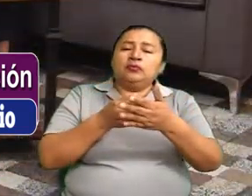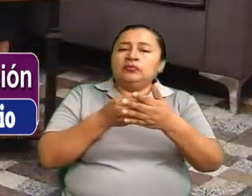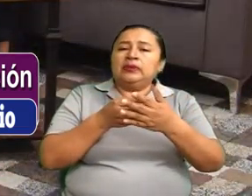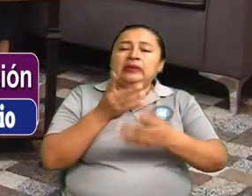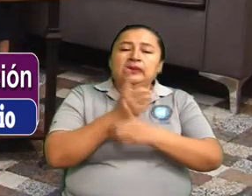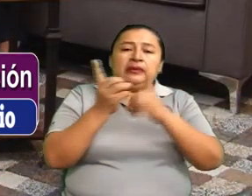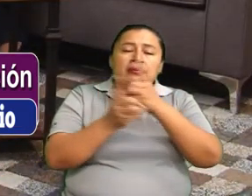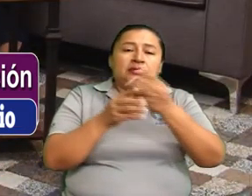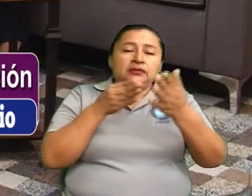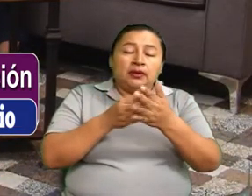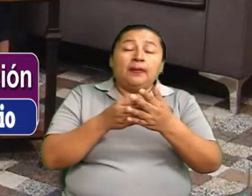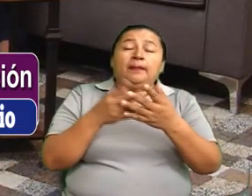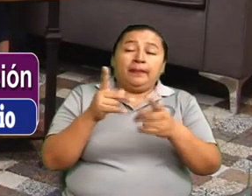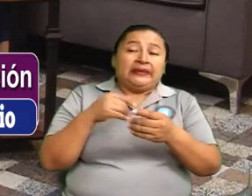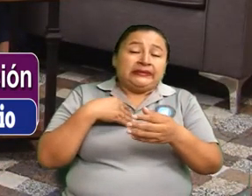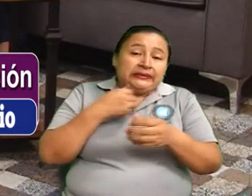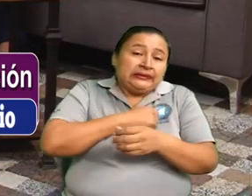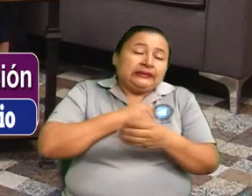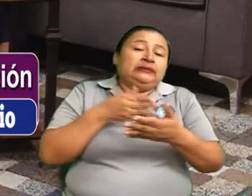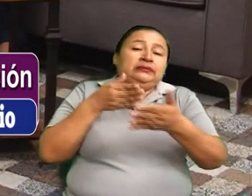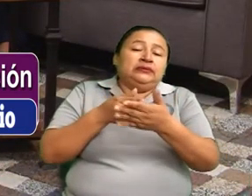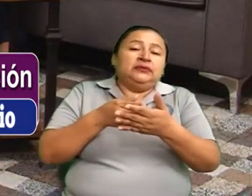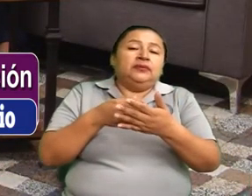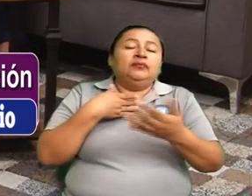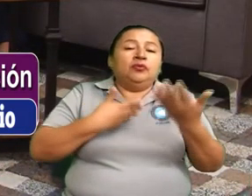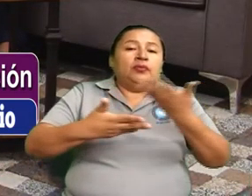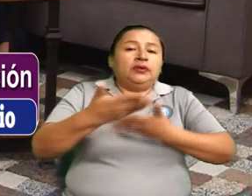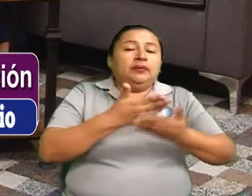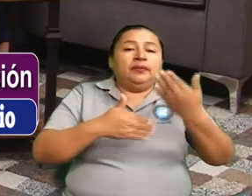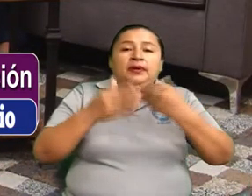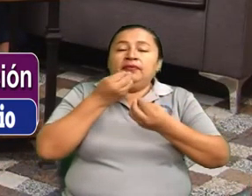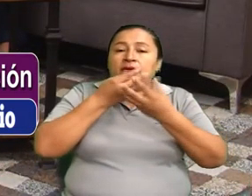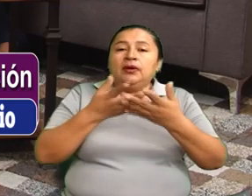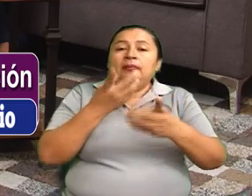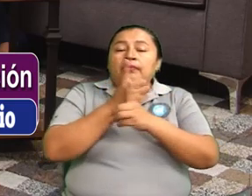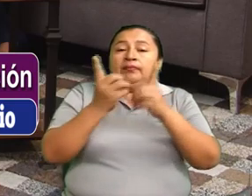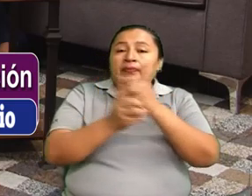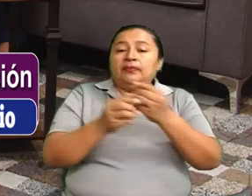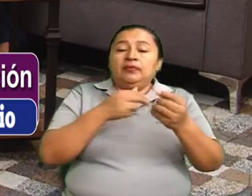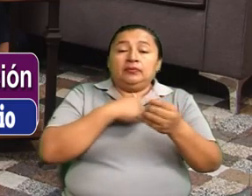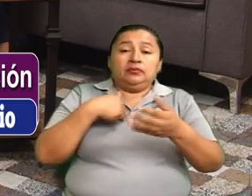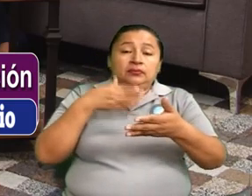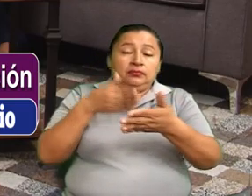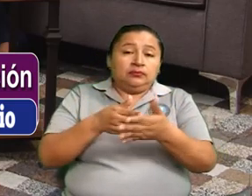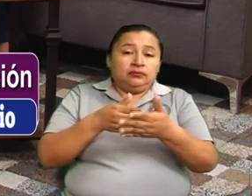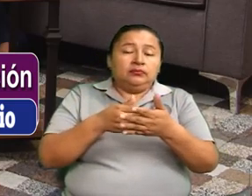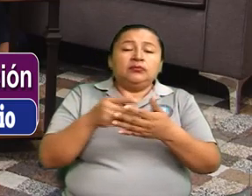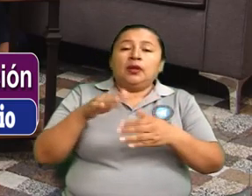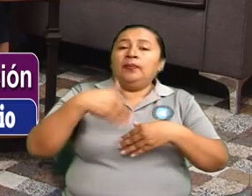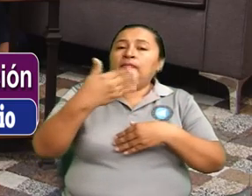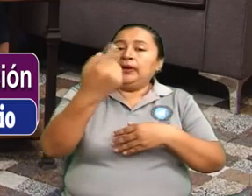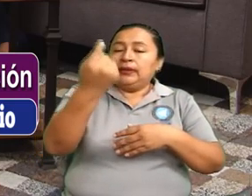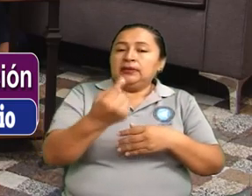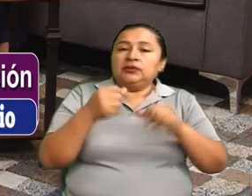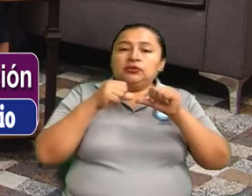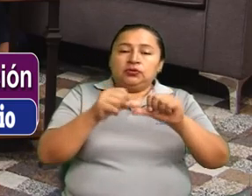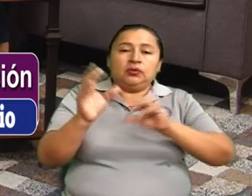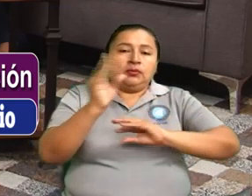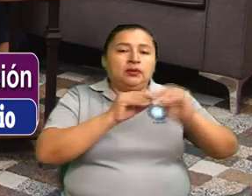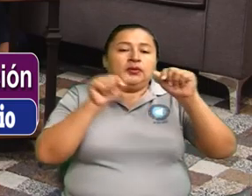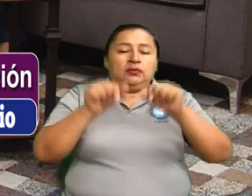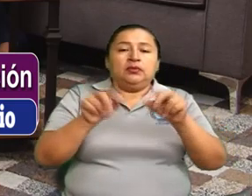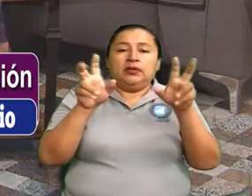que usted iba a seguir ahora mismo compartiendo más información, pero tenemos que hacer una pausa. Y al volver quisiera que continuáramos, ¿no?, compartiendo